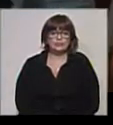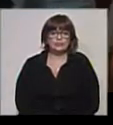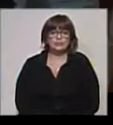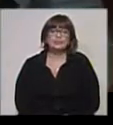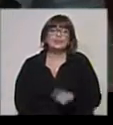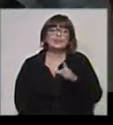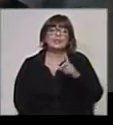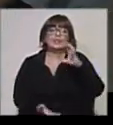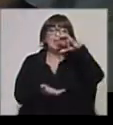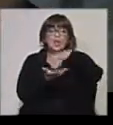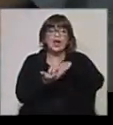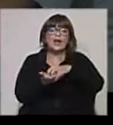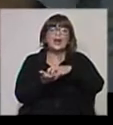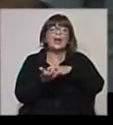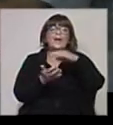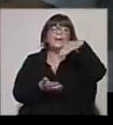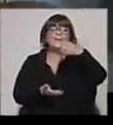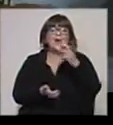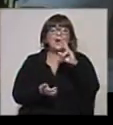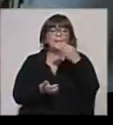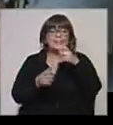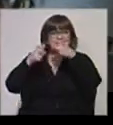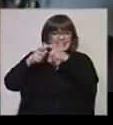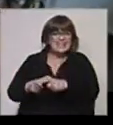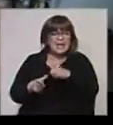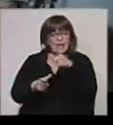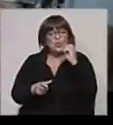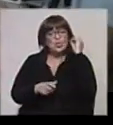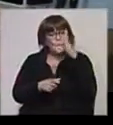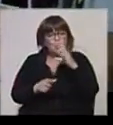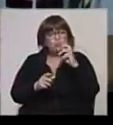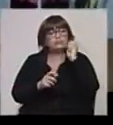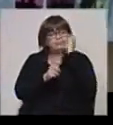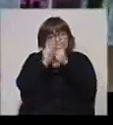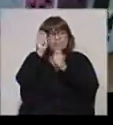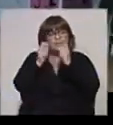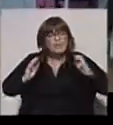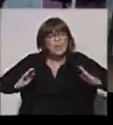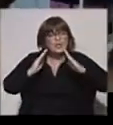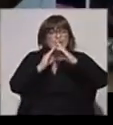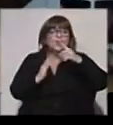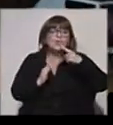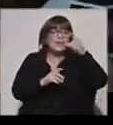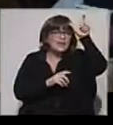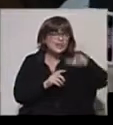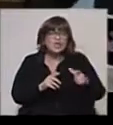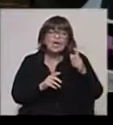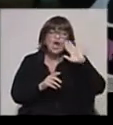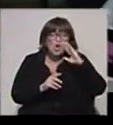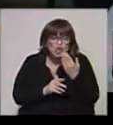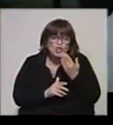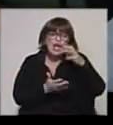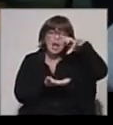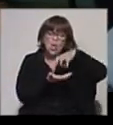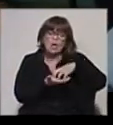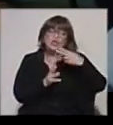San Pedro de Alcántara, en Marbella, había un club montañero que tenía una gran figura como de reconocimiento local, que era